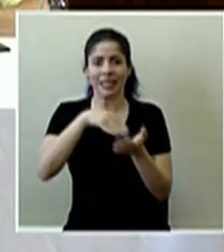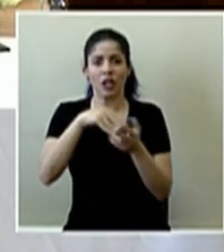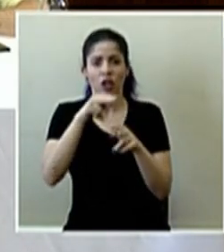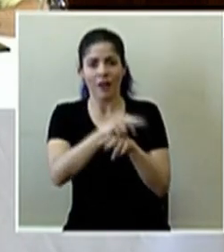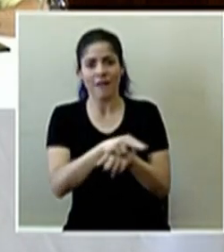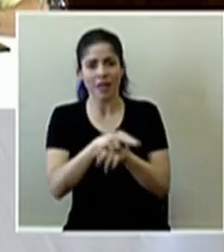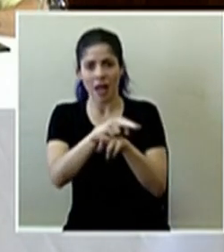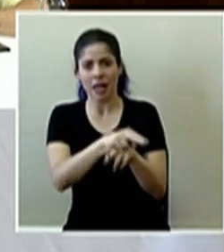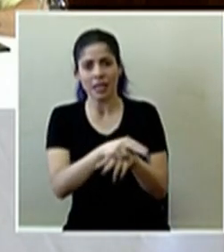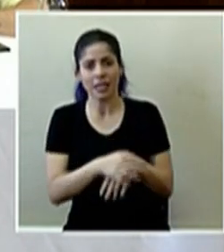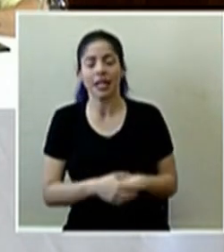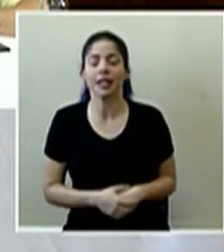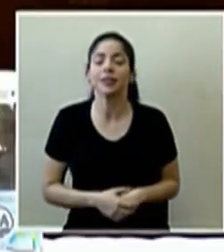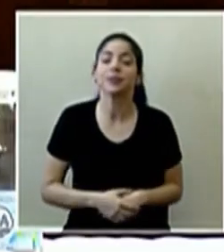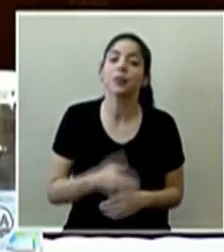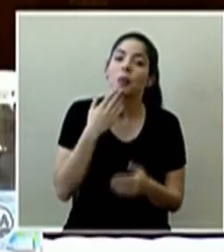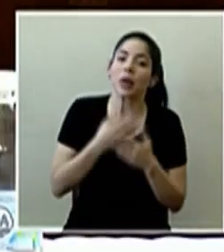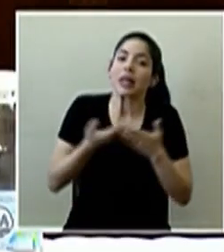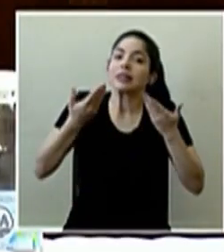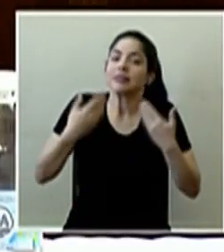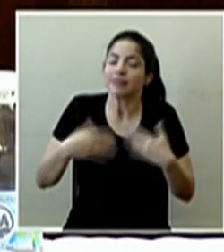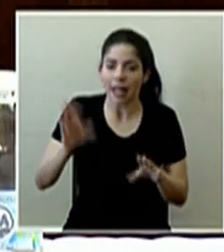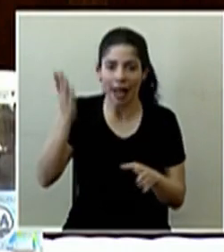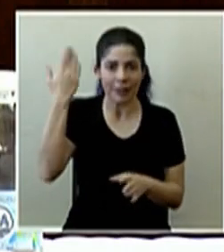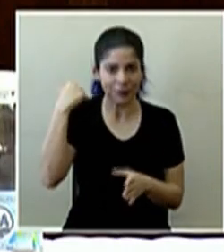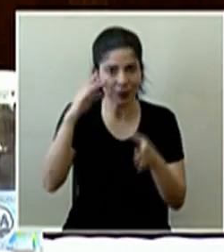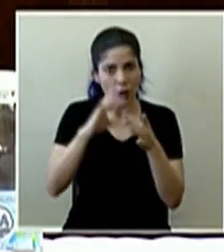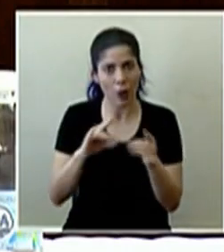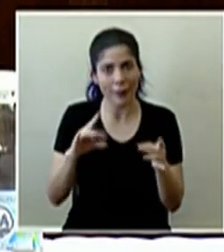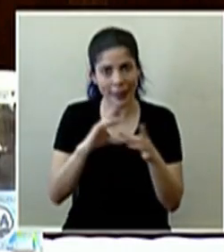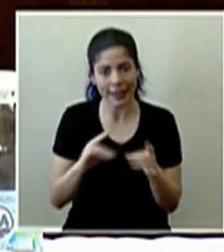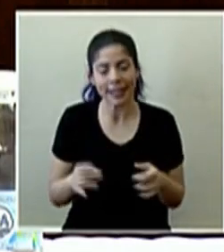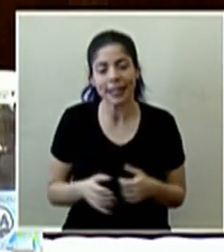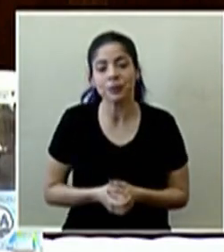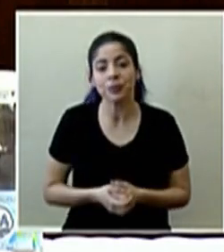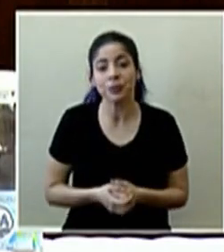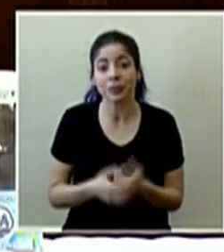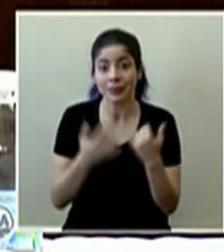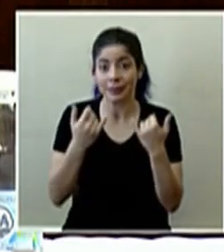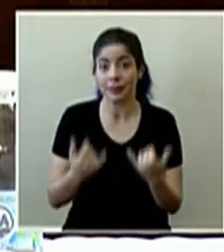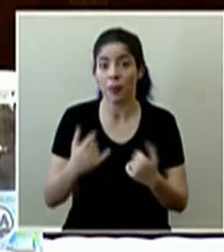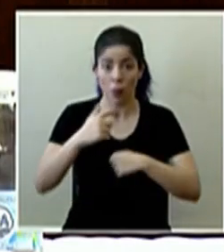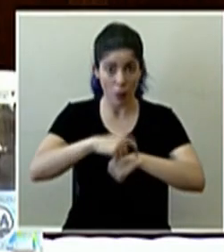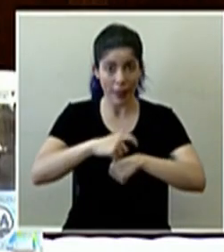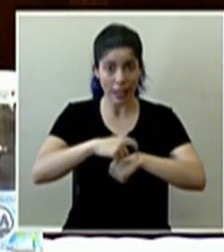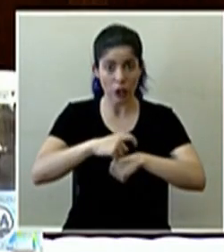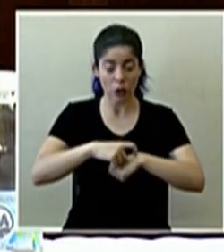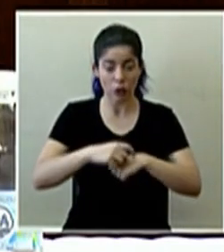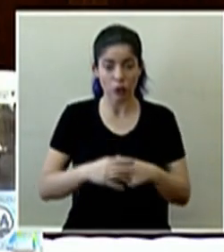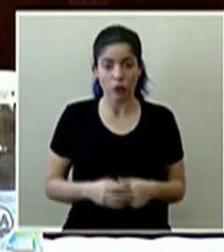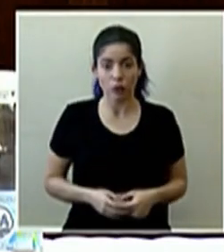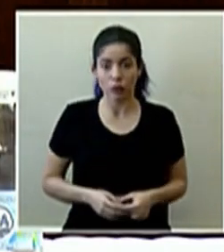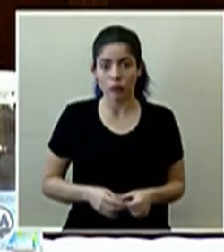vigilancia. Bueno, ya lo comentaba, es decir, en este momento